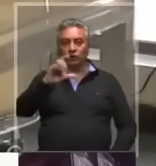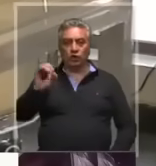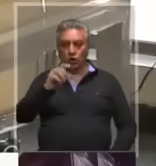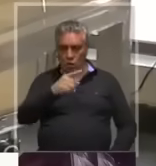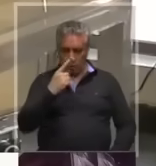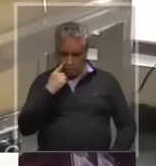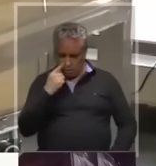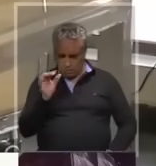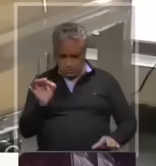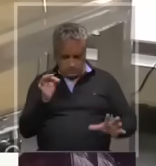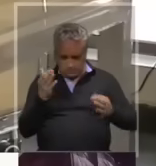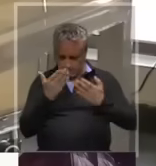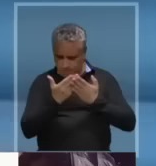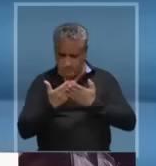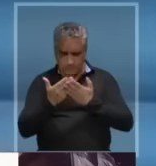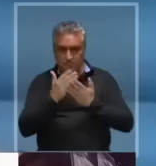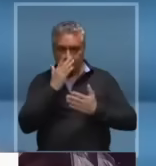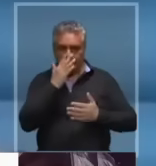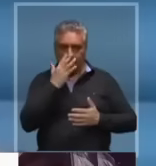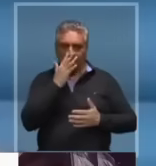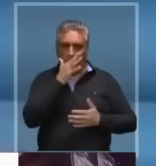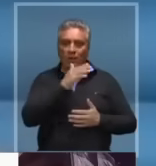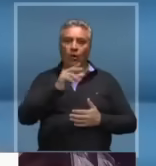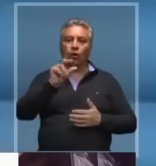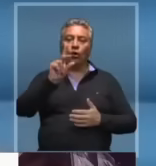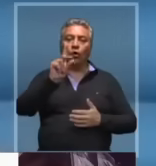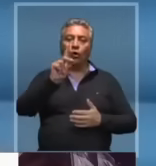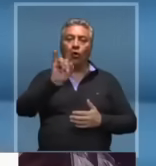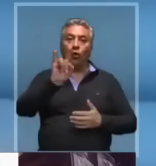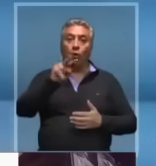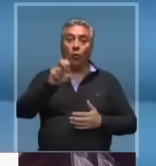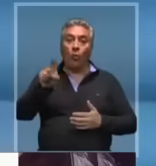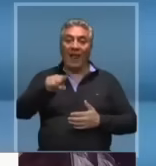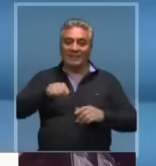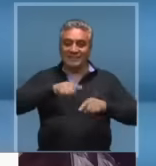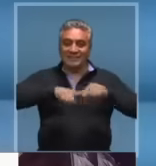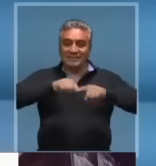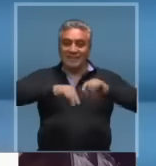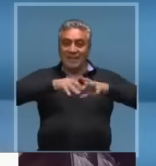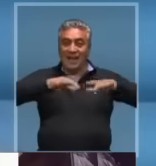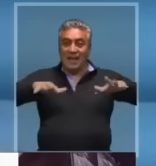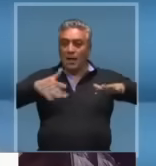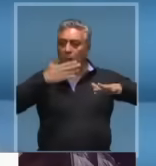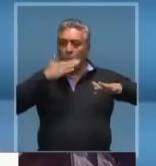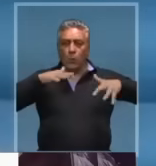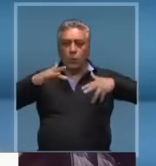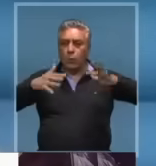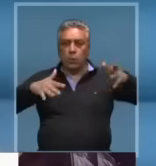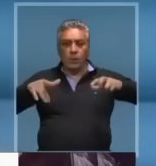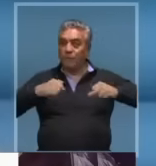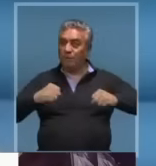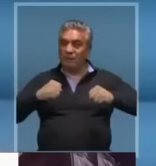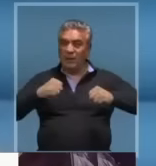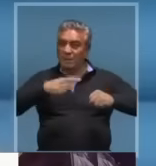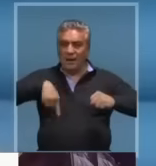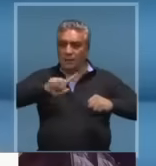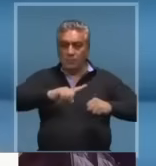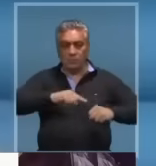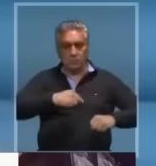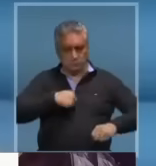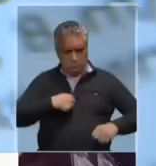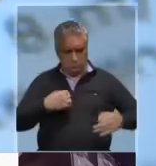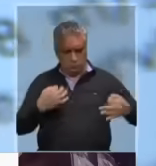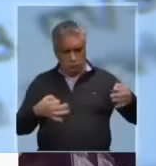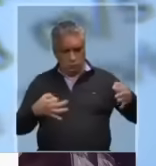informe. Las dunas se caracterizan porque son extremadamente volátiles e inestables. Entonces, lo que me llamó la atención del